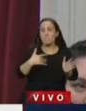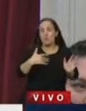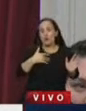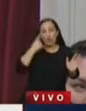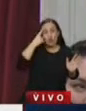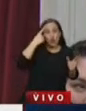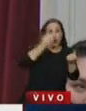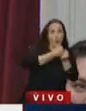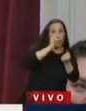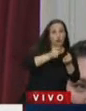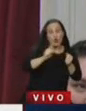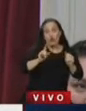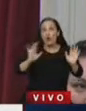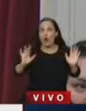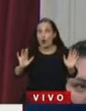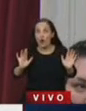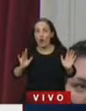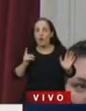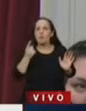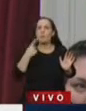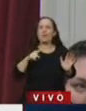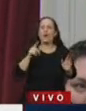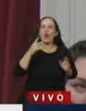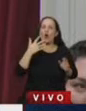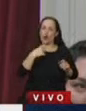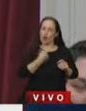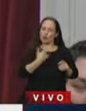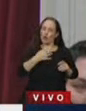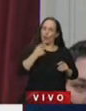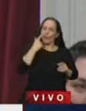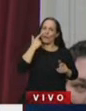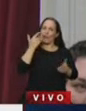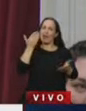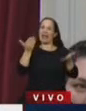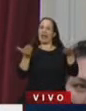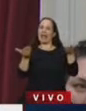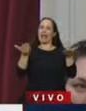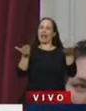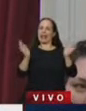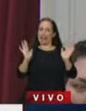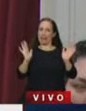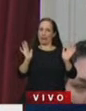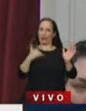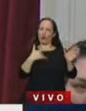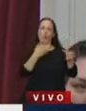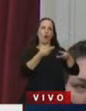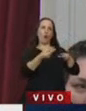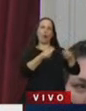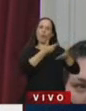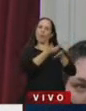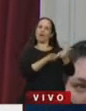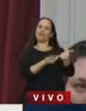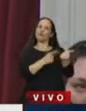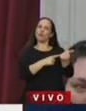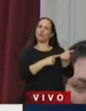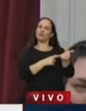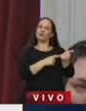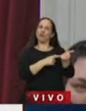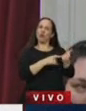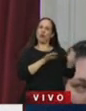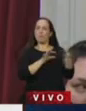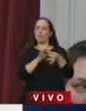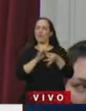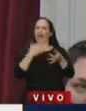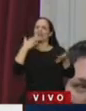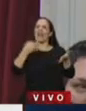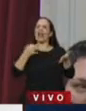rueda, es una forma más sutil también de mostrar cierto acompañamiento por lo menos la no objeción a que el gobierno tenga su propia herramienta, que